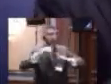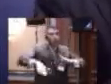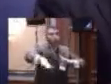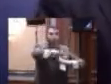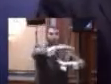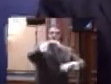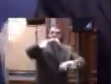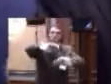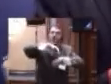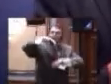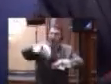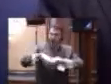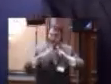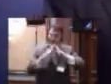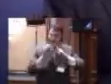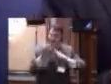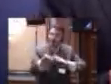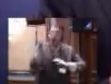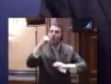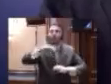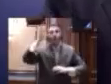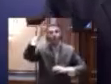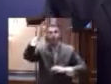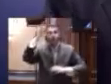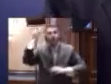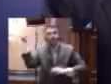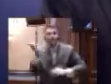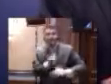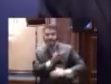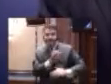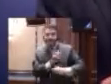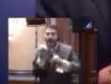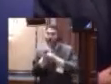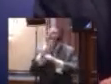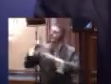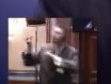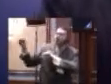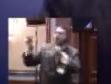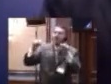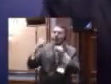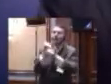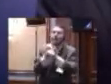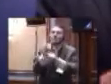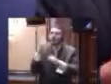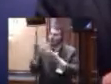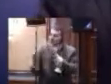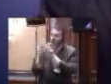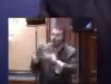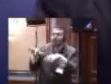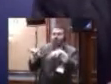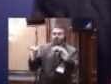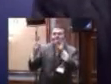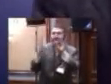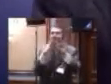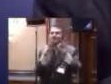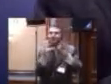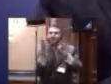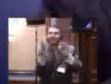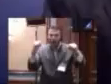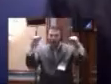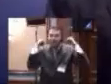forma diferente de hacer la revolución en el siglo XXI. Que aquí hay